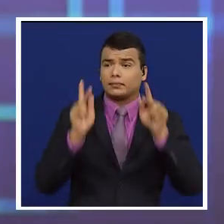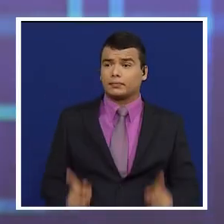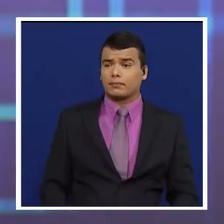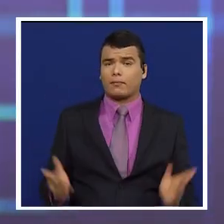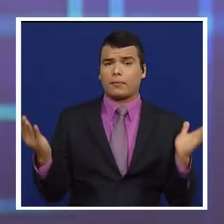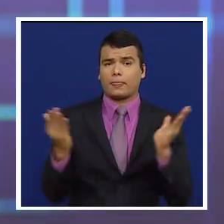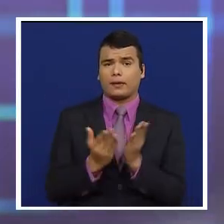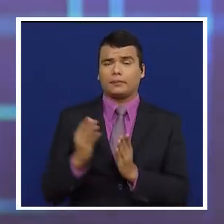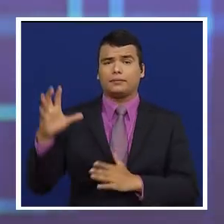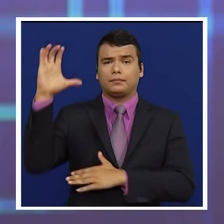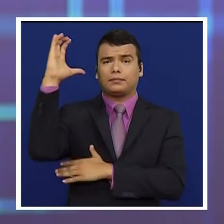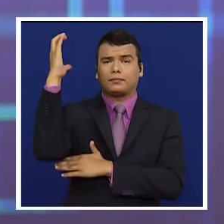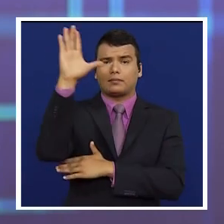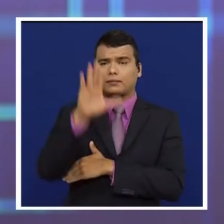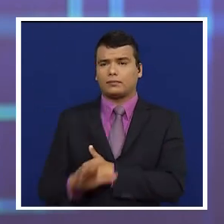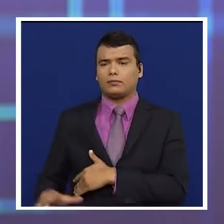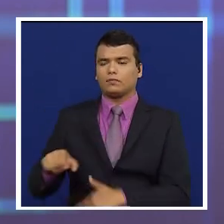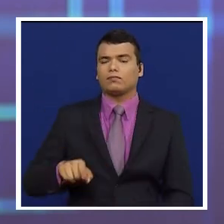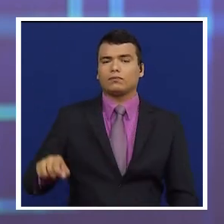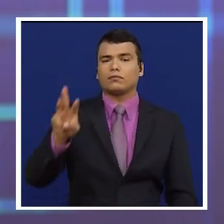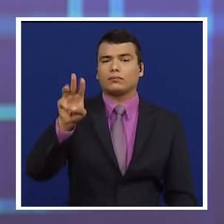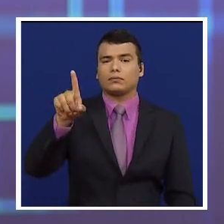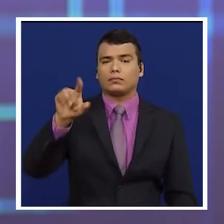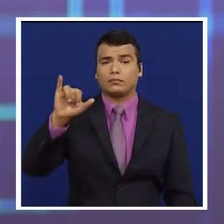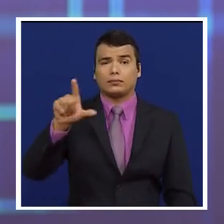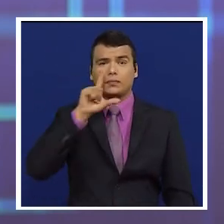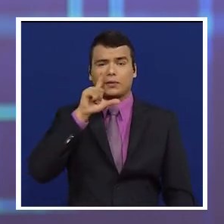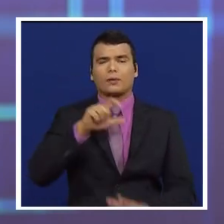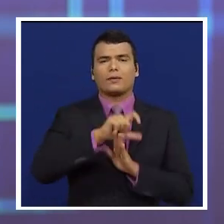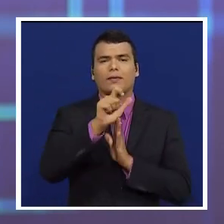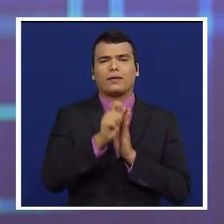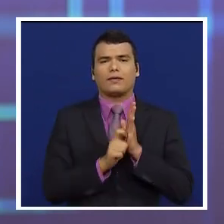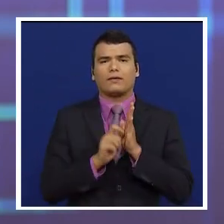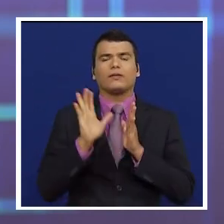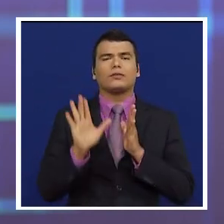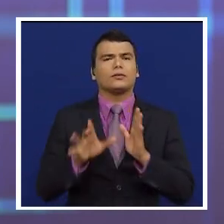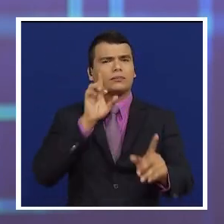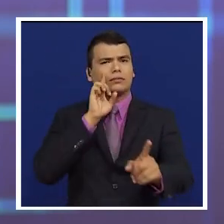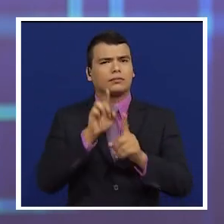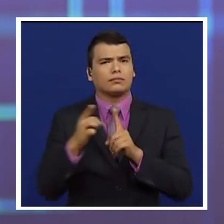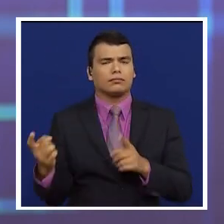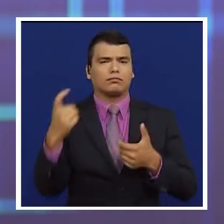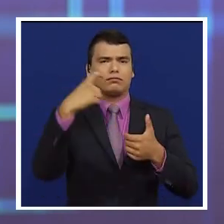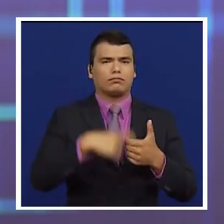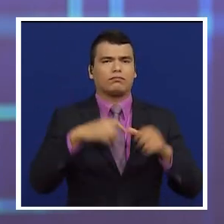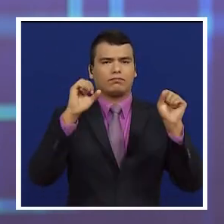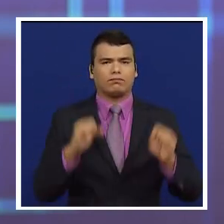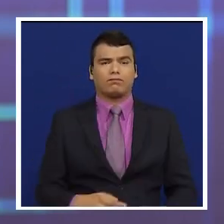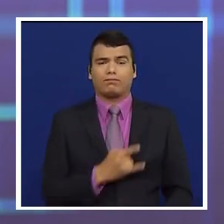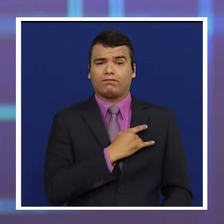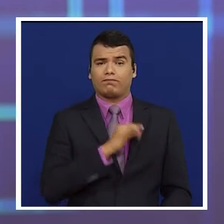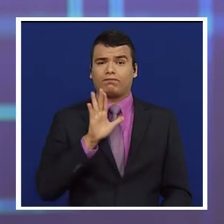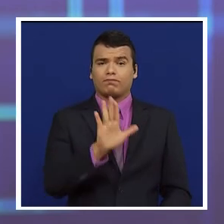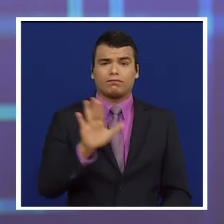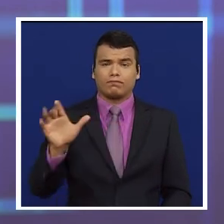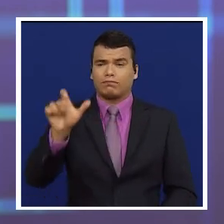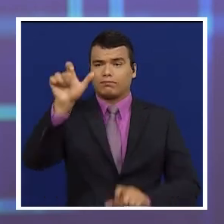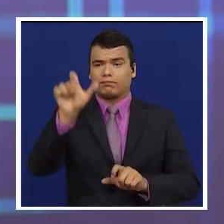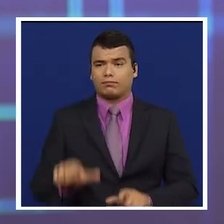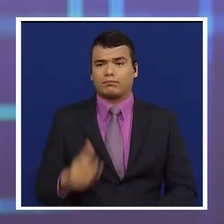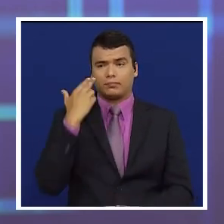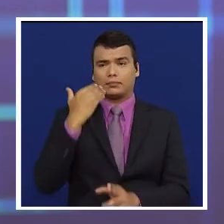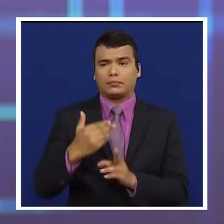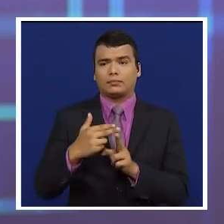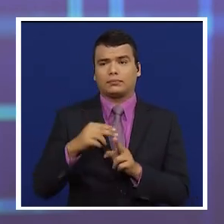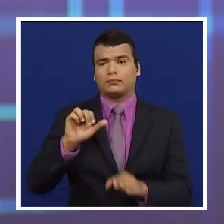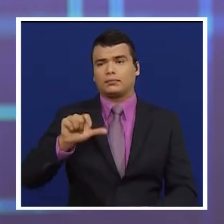país tendrán el próximo 31 de julio la prueba Saber 11, la cual le brindará el ingreso en una nueva etapa en sus vidas. La periodista Alejandra